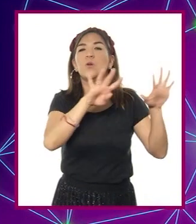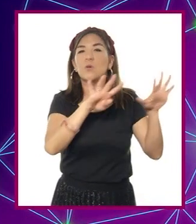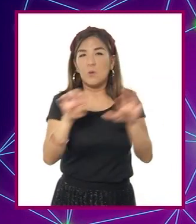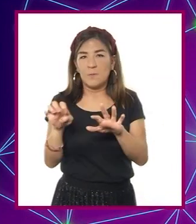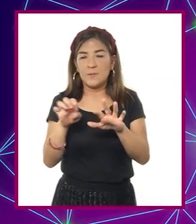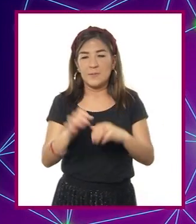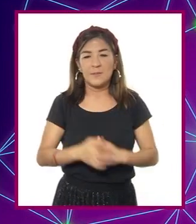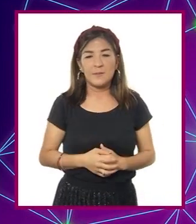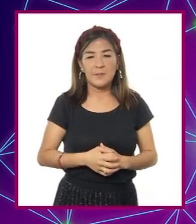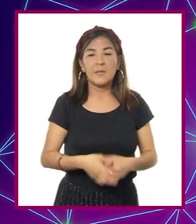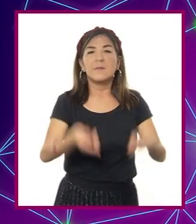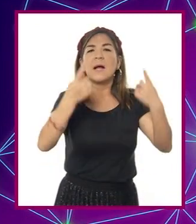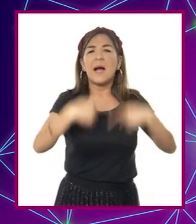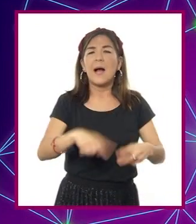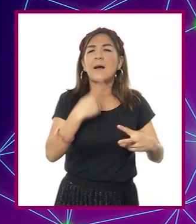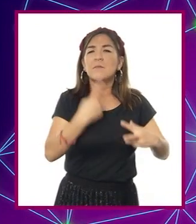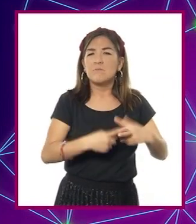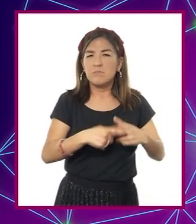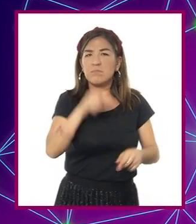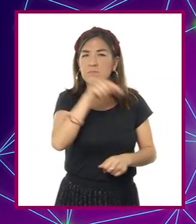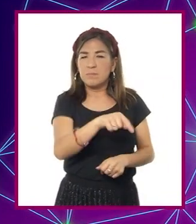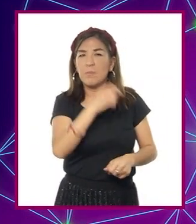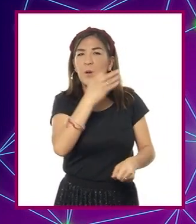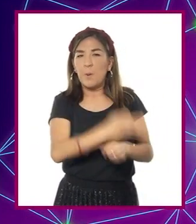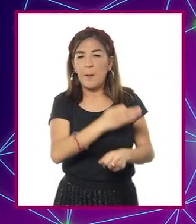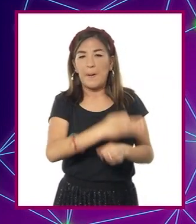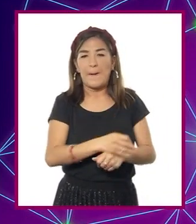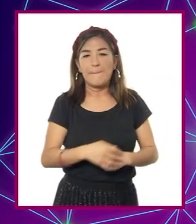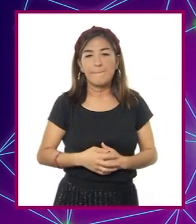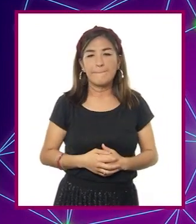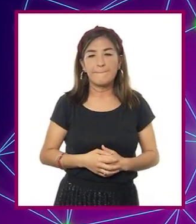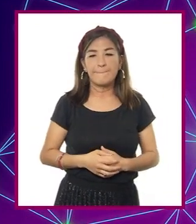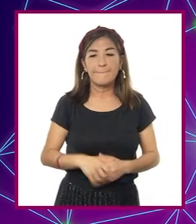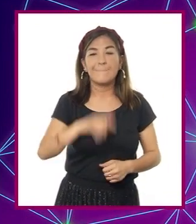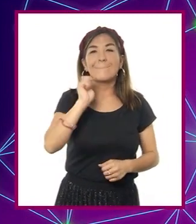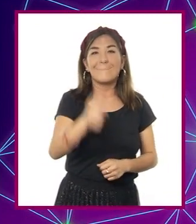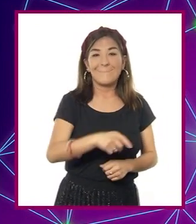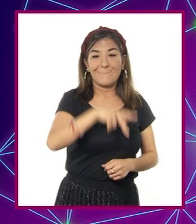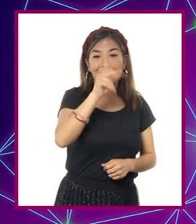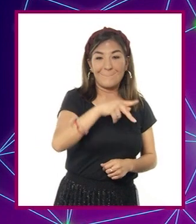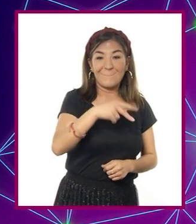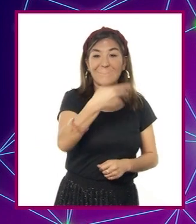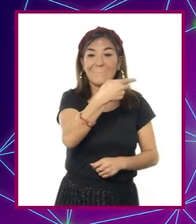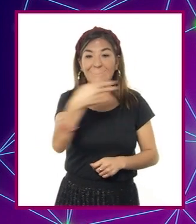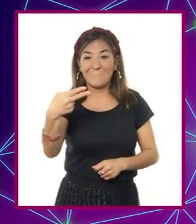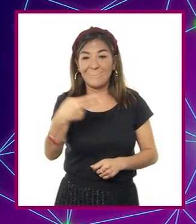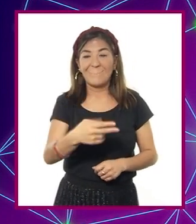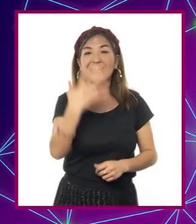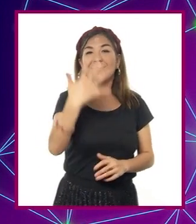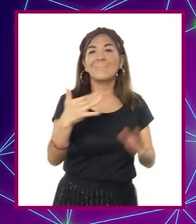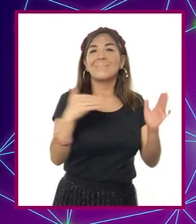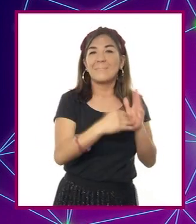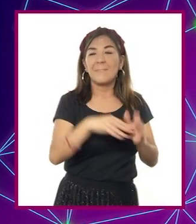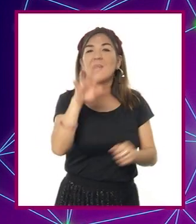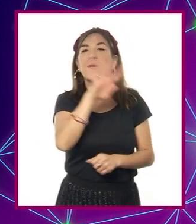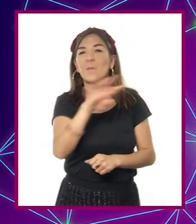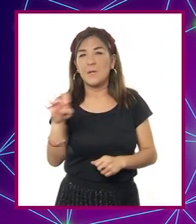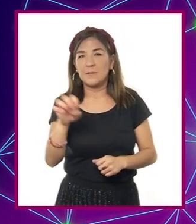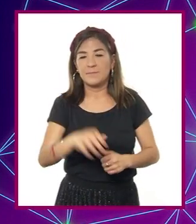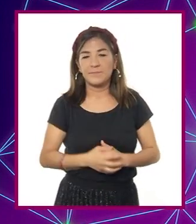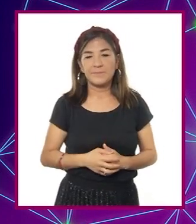900. Al calcular este producto, obtenemos que K es igual a